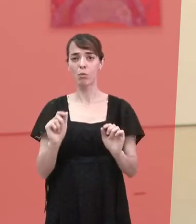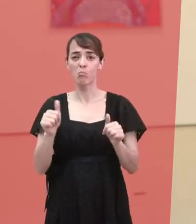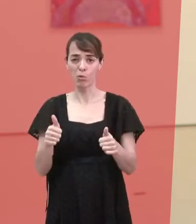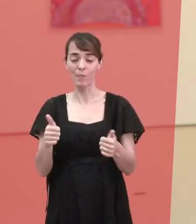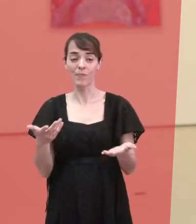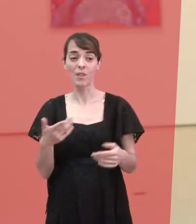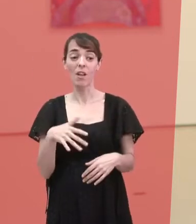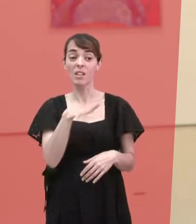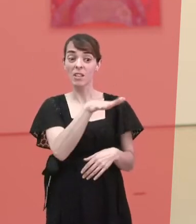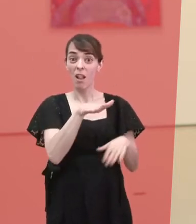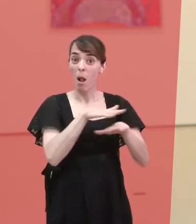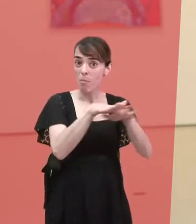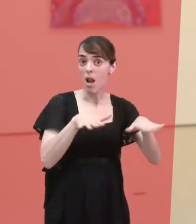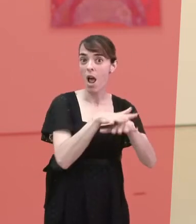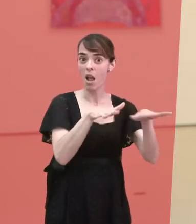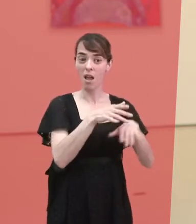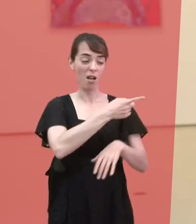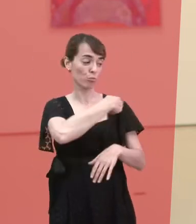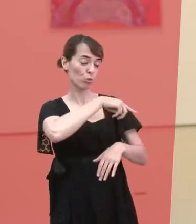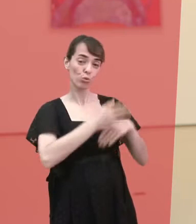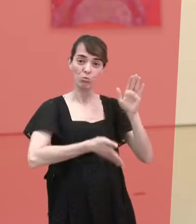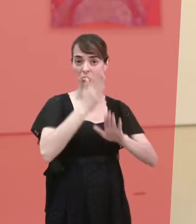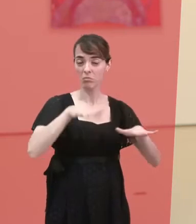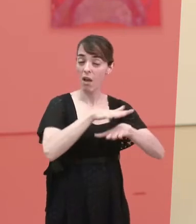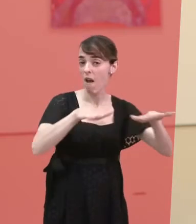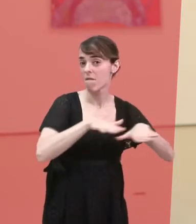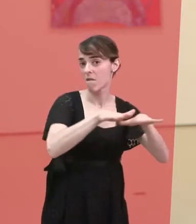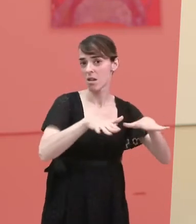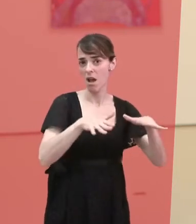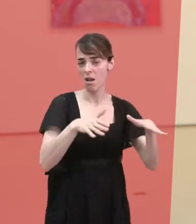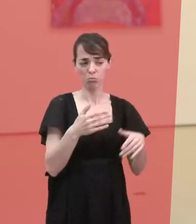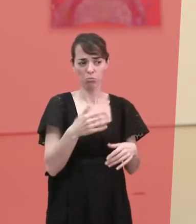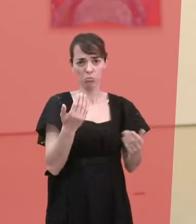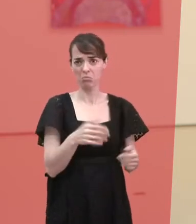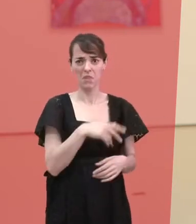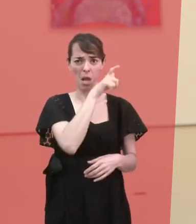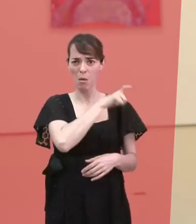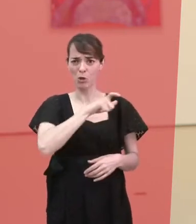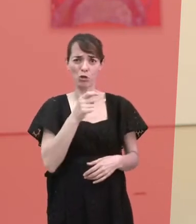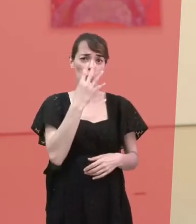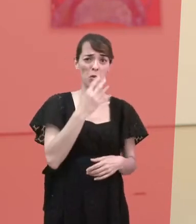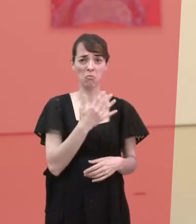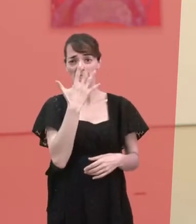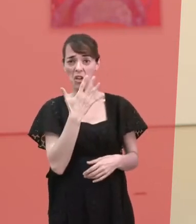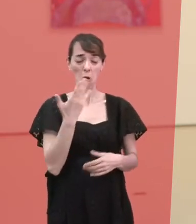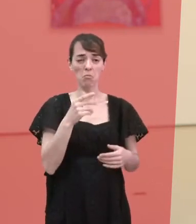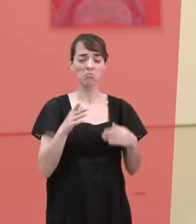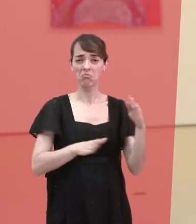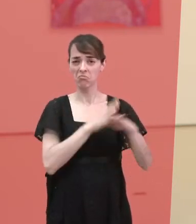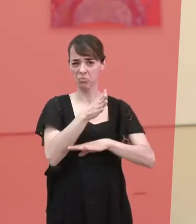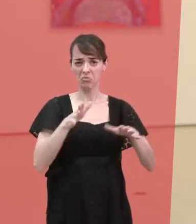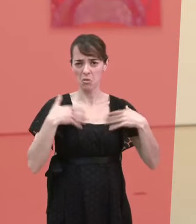aquellas playas en las que uno se bañaba. Allí un poco, pues me bañaba en cueros cuatro o cinco personas en el Parque